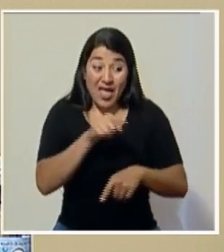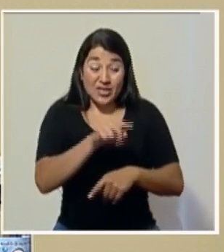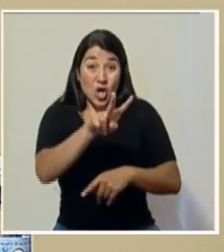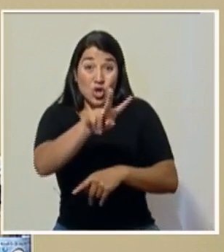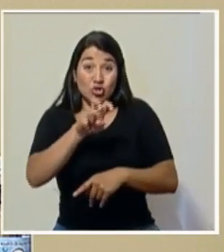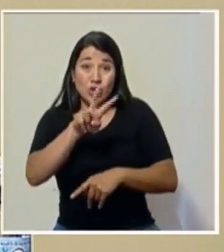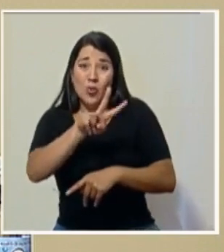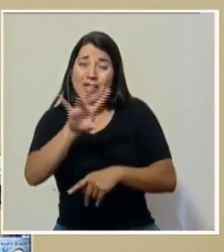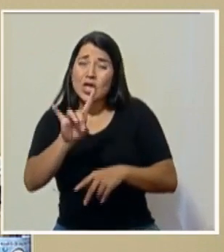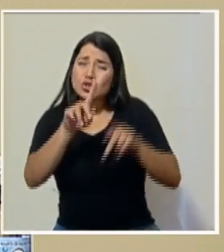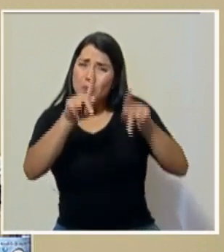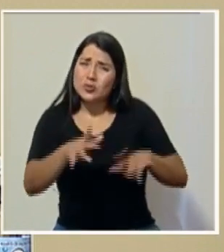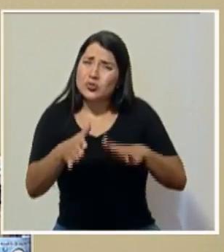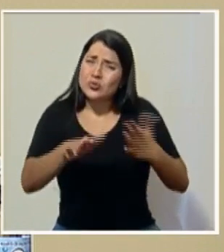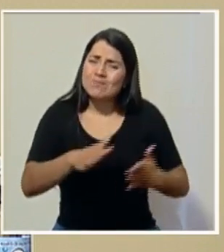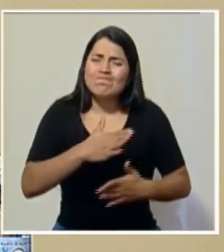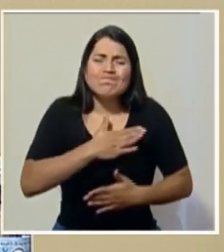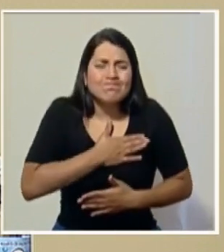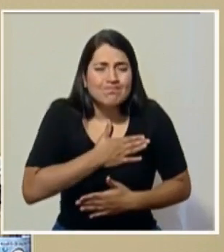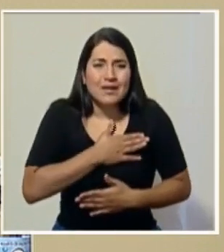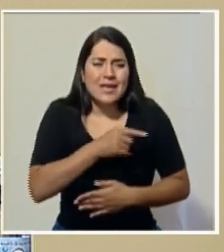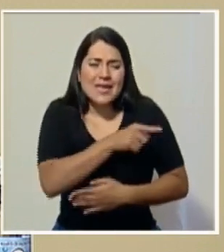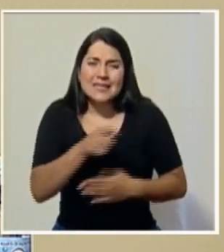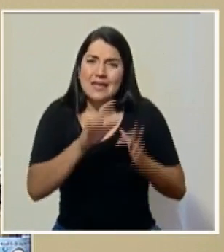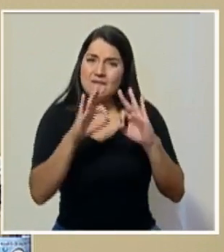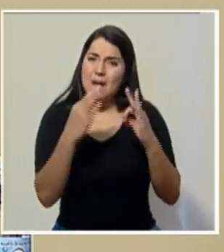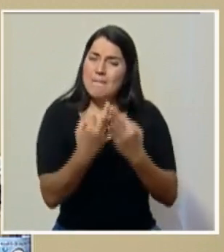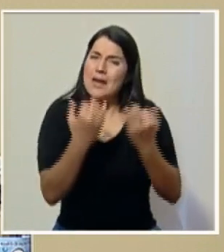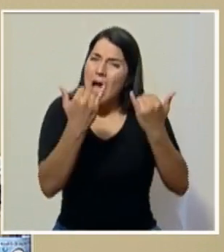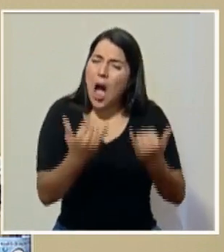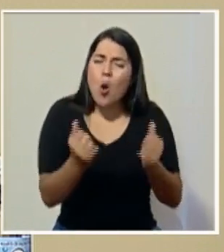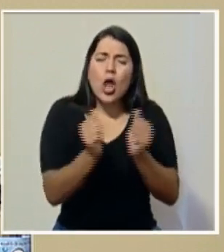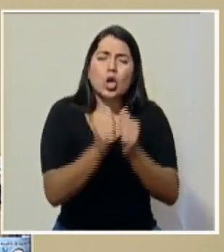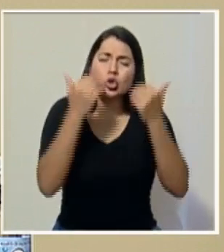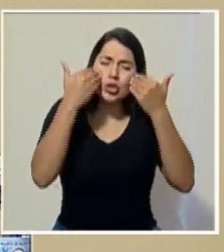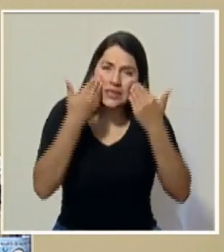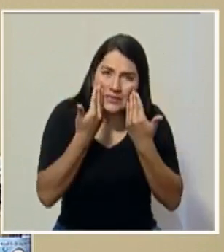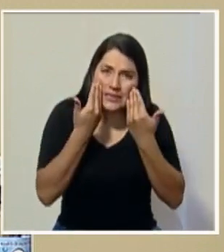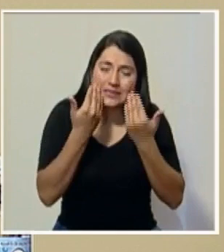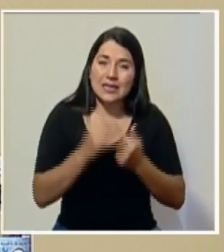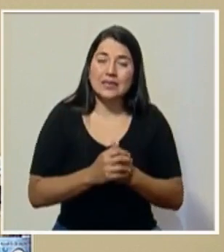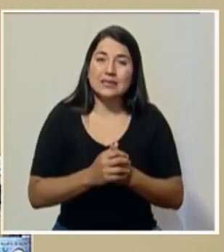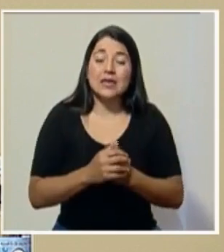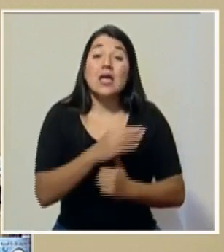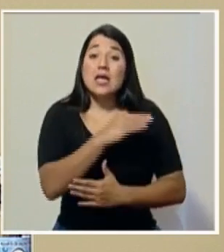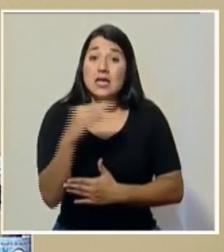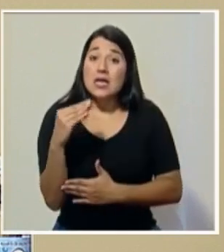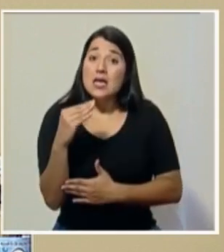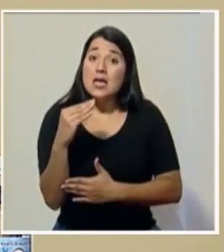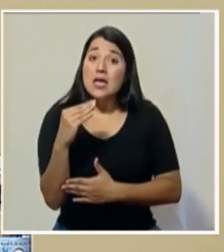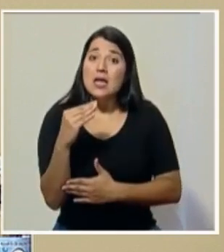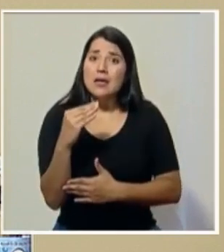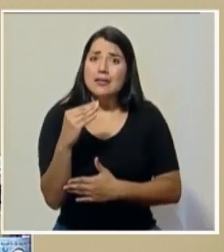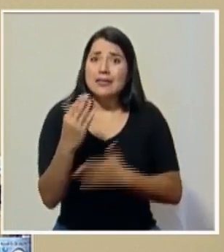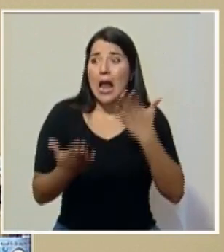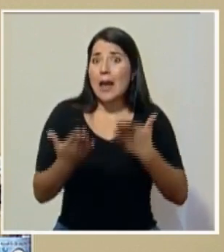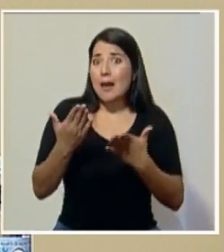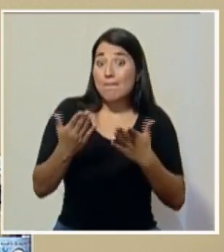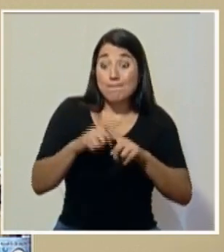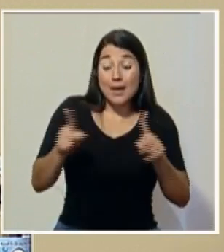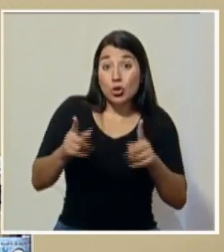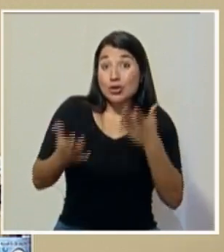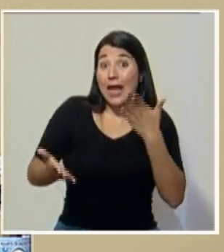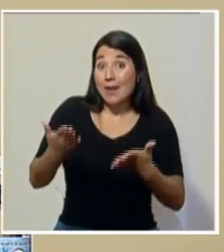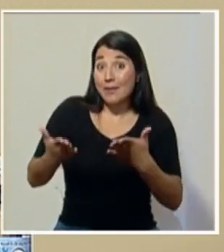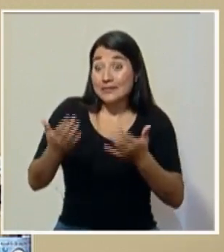228 fallecimientos son muy lamentables todos, y todas las familias están en este momento con tristeza enorme, y pueden haber sido muchísimos más, y